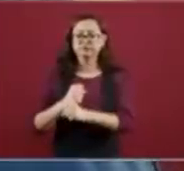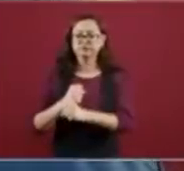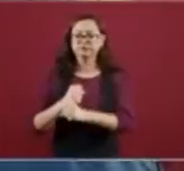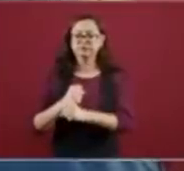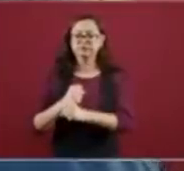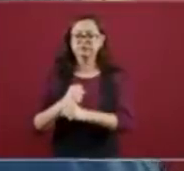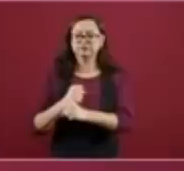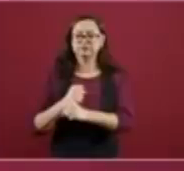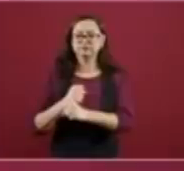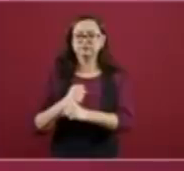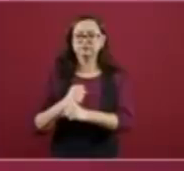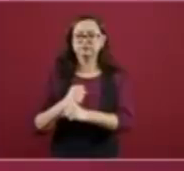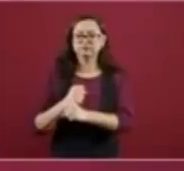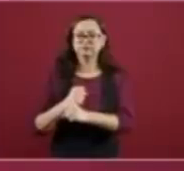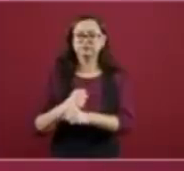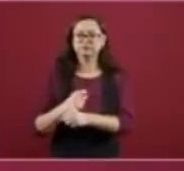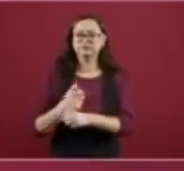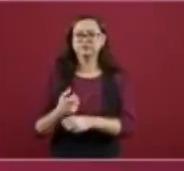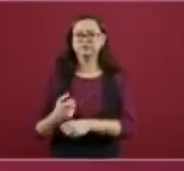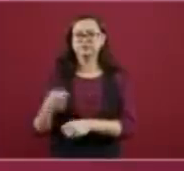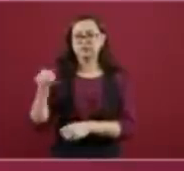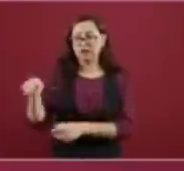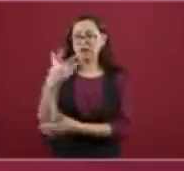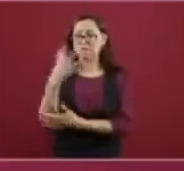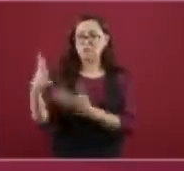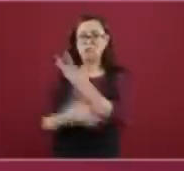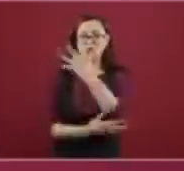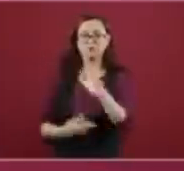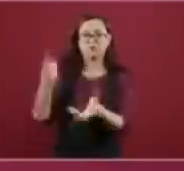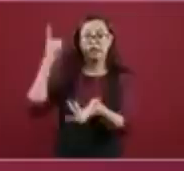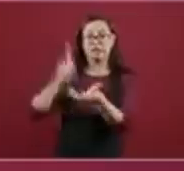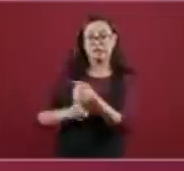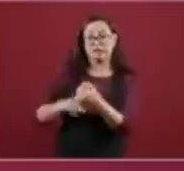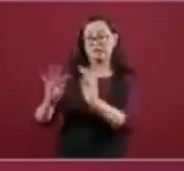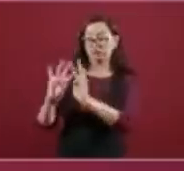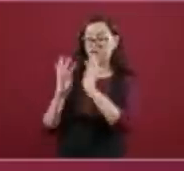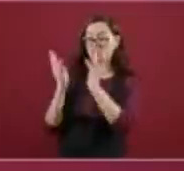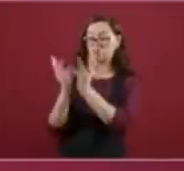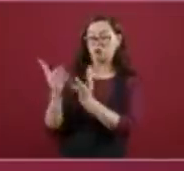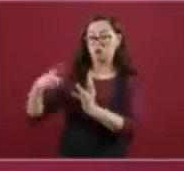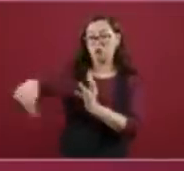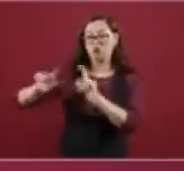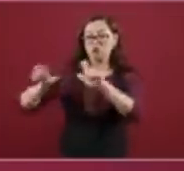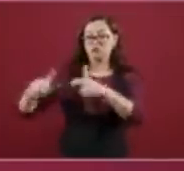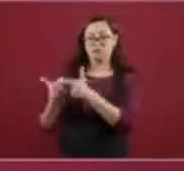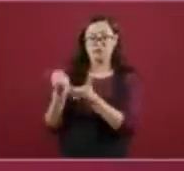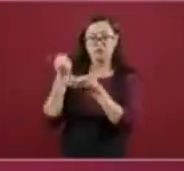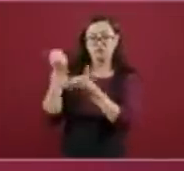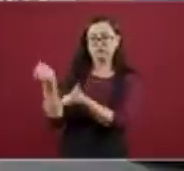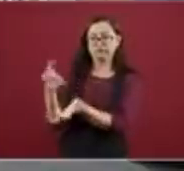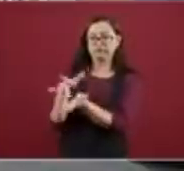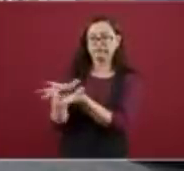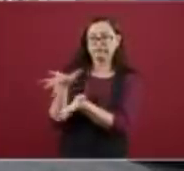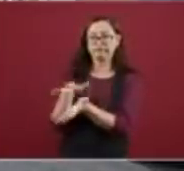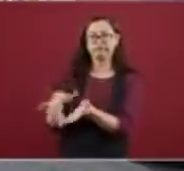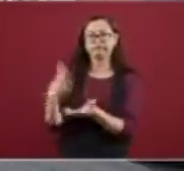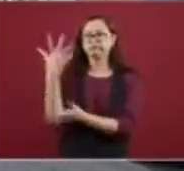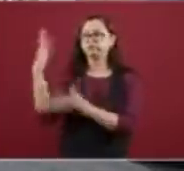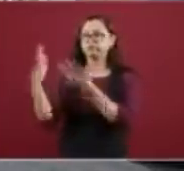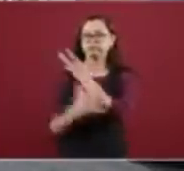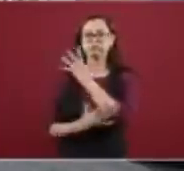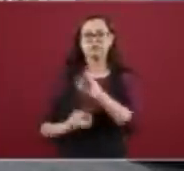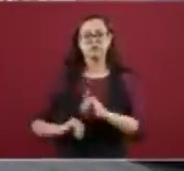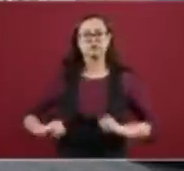por el Consejo Rector del Bosque de Chapultepec, el Fideicomiso ProBosque, las distintas instituciones que